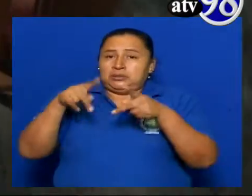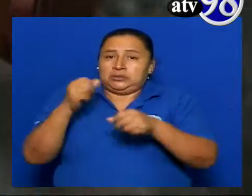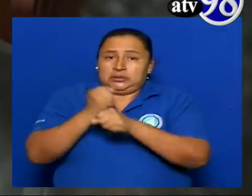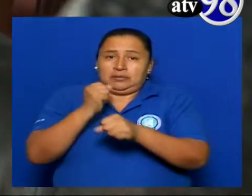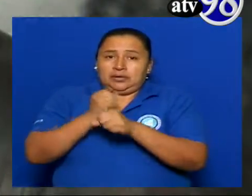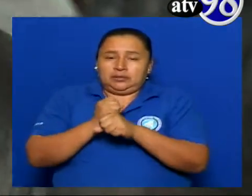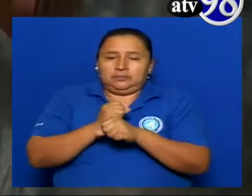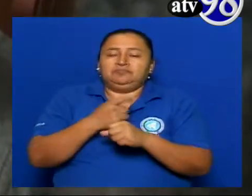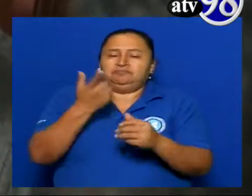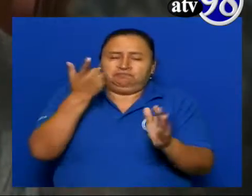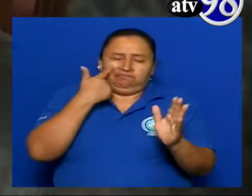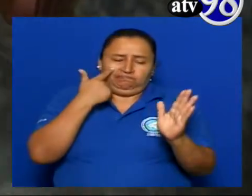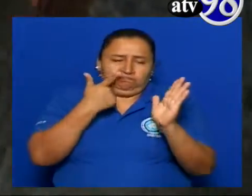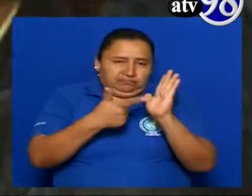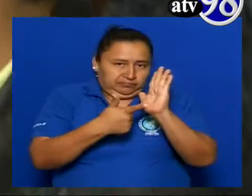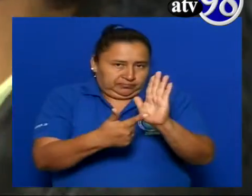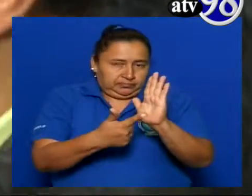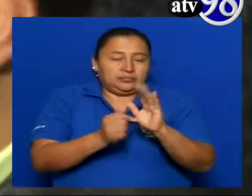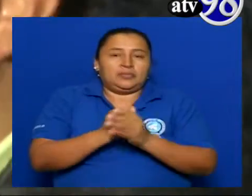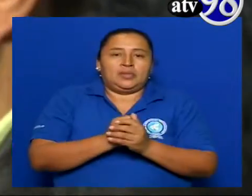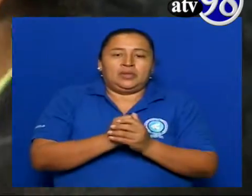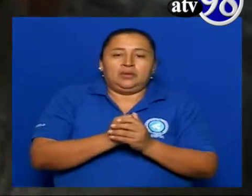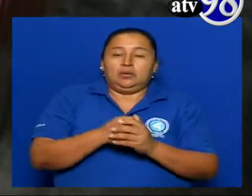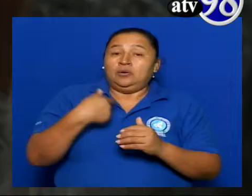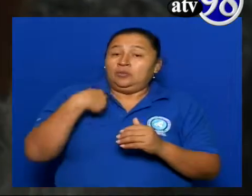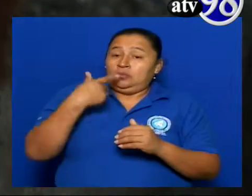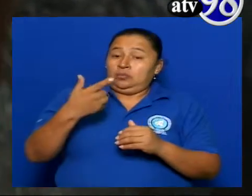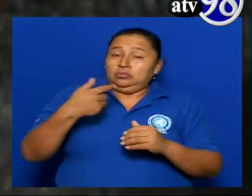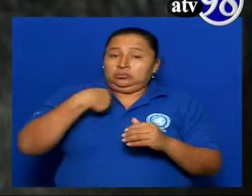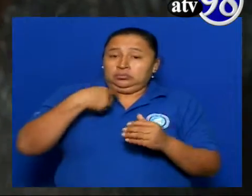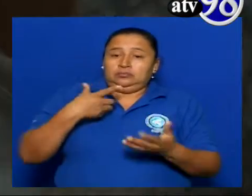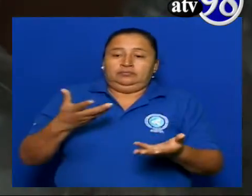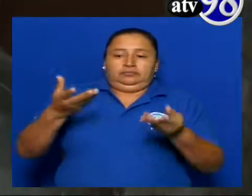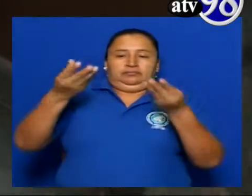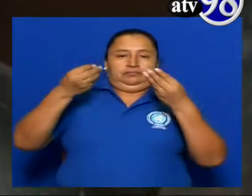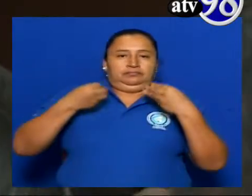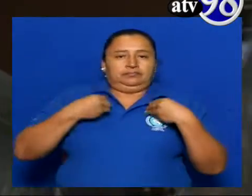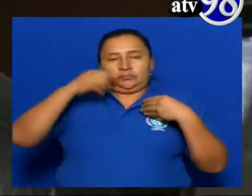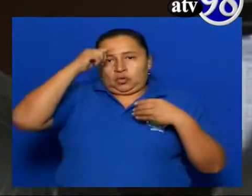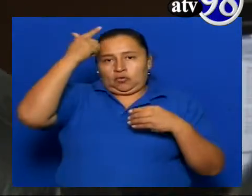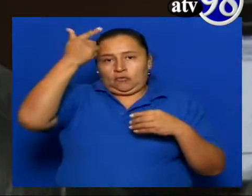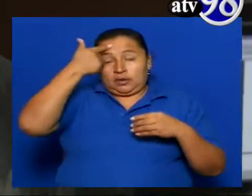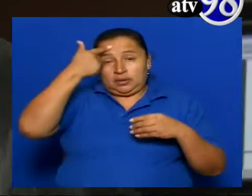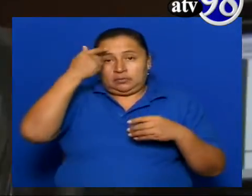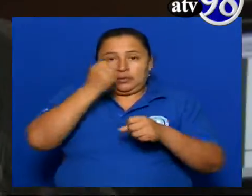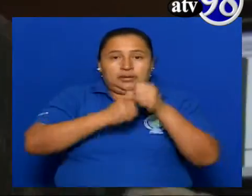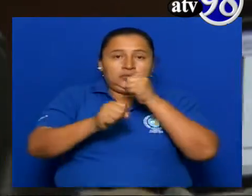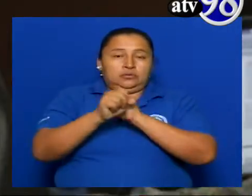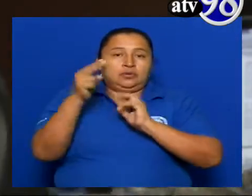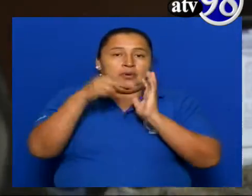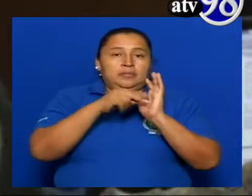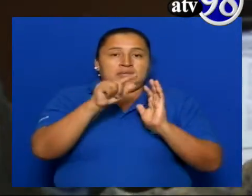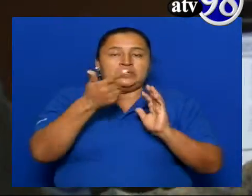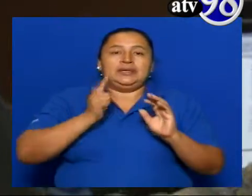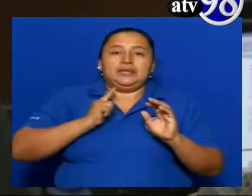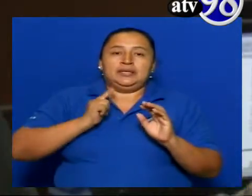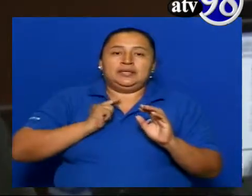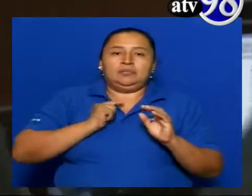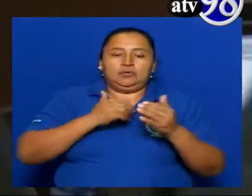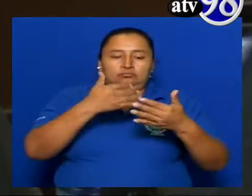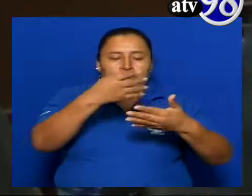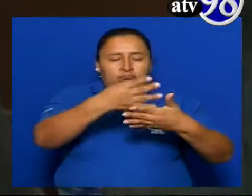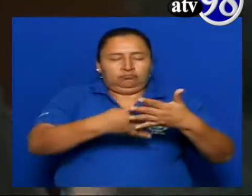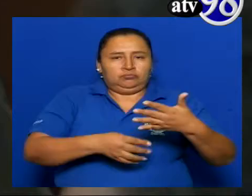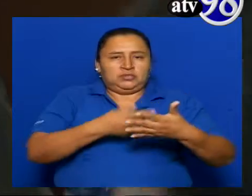las pruebas me remito. Cuando nosotros agarramos el gobierno en el año 2007, nosotros teníamos una